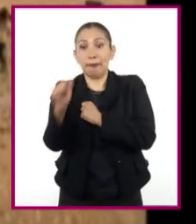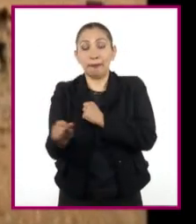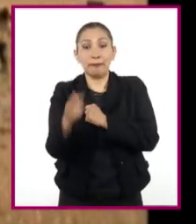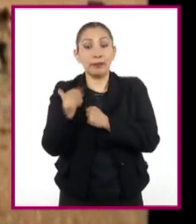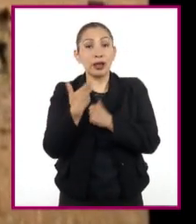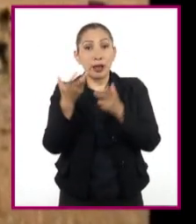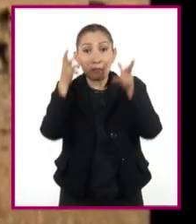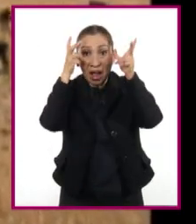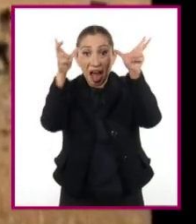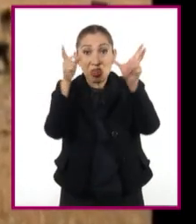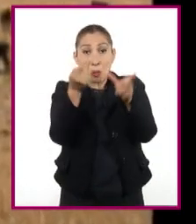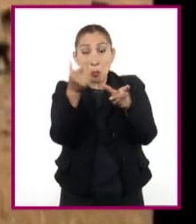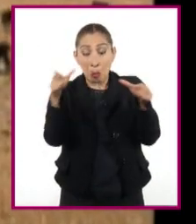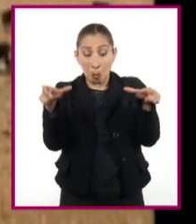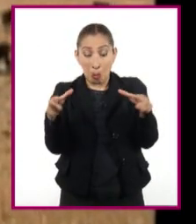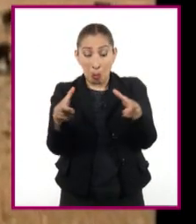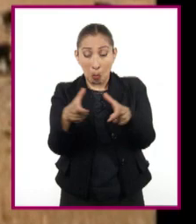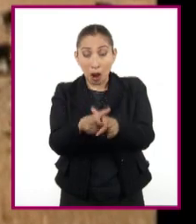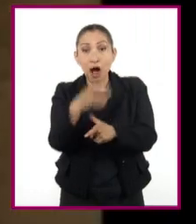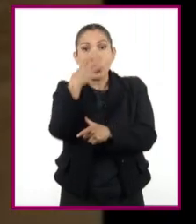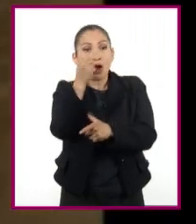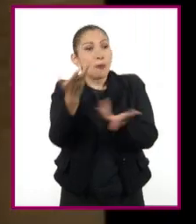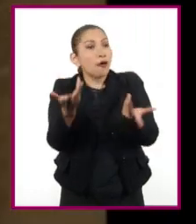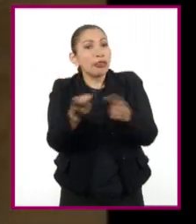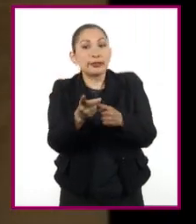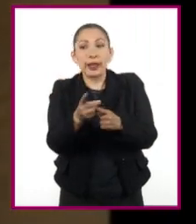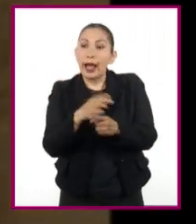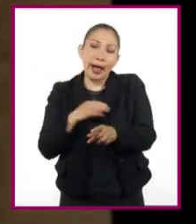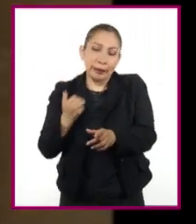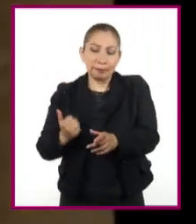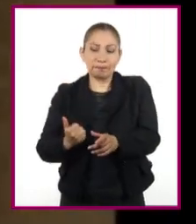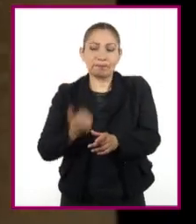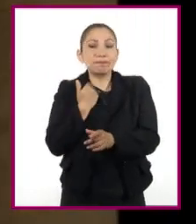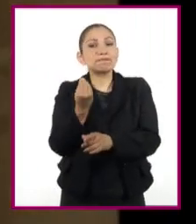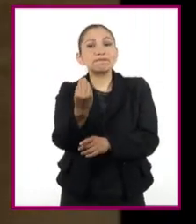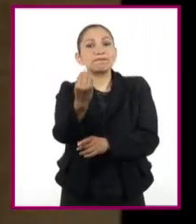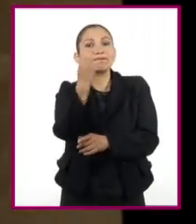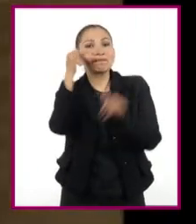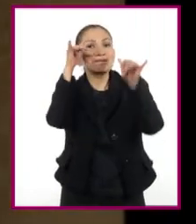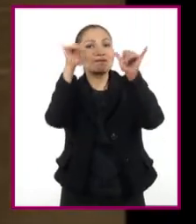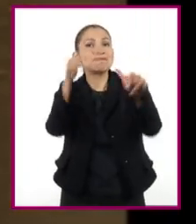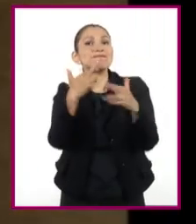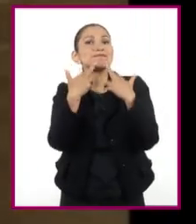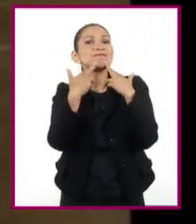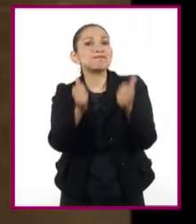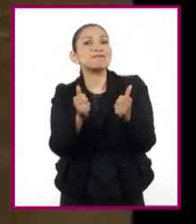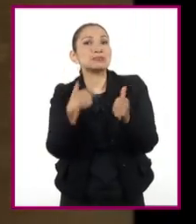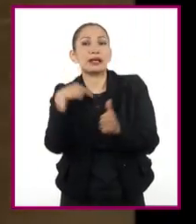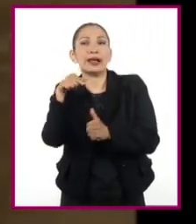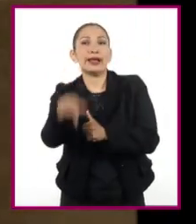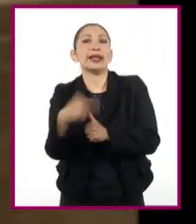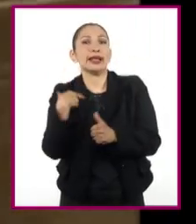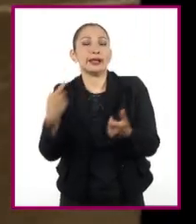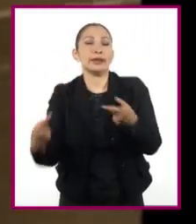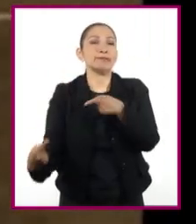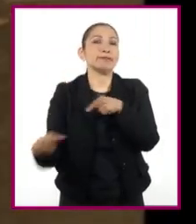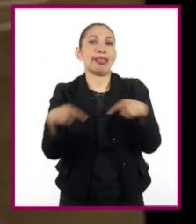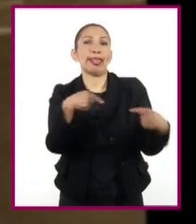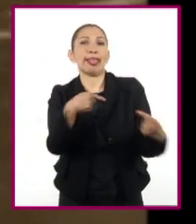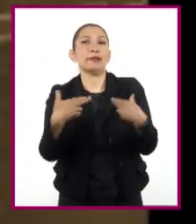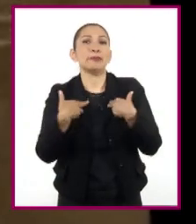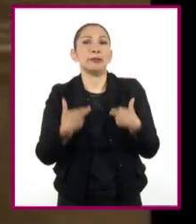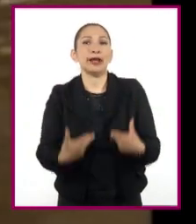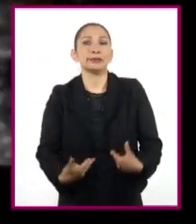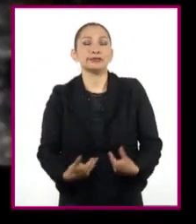cada vez más escasos. Los lobos empezaron a alimentarse con el ganado vacuno de los ranchos y entraron en conflicto con